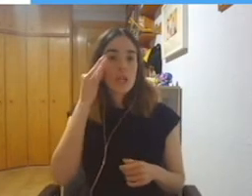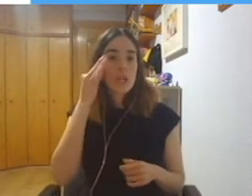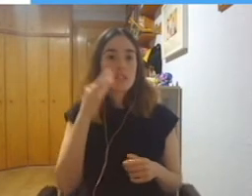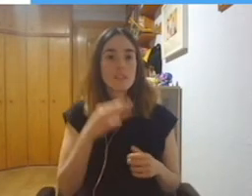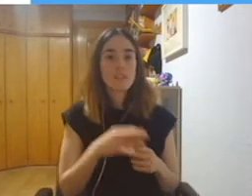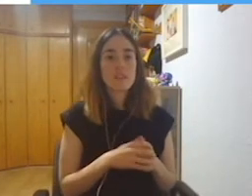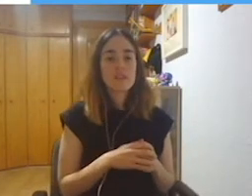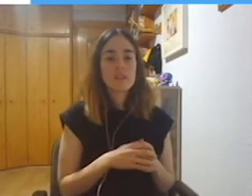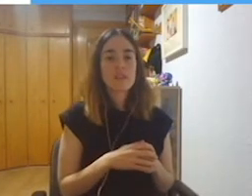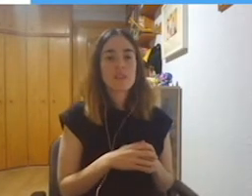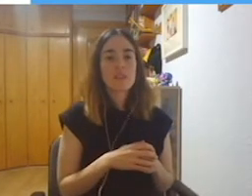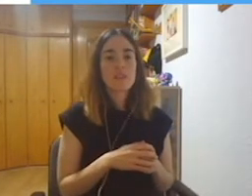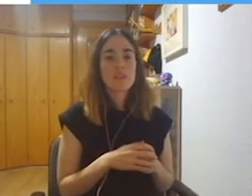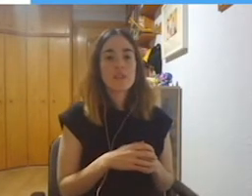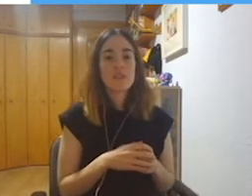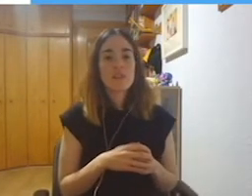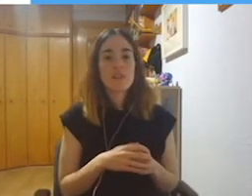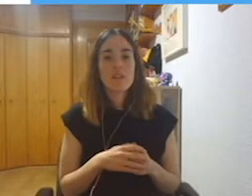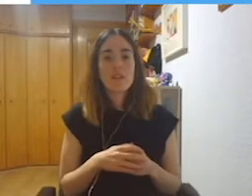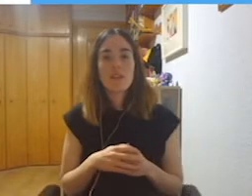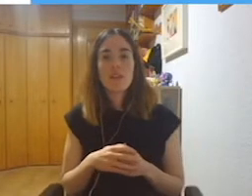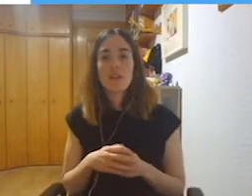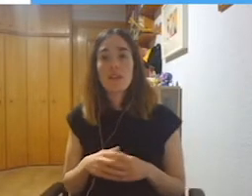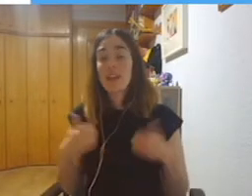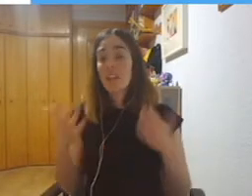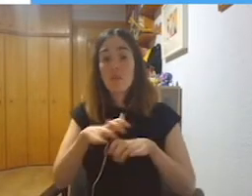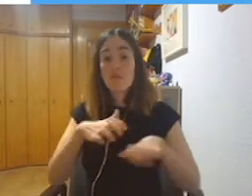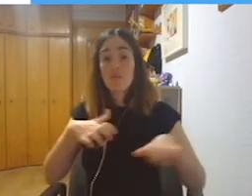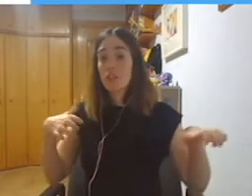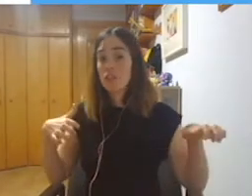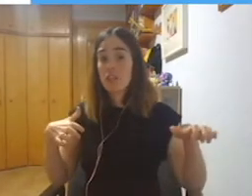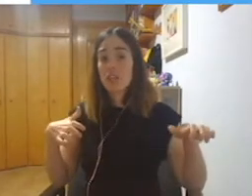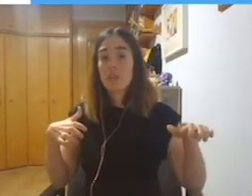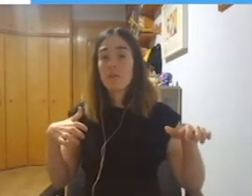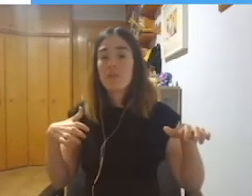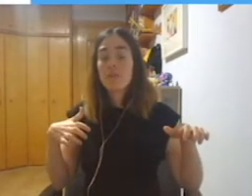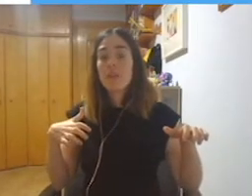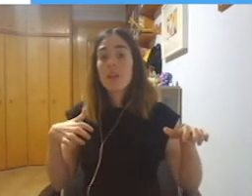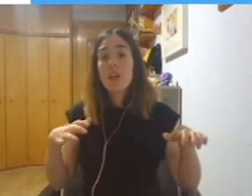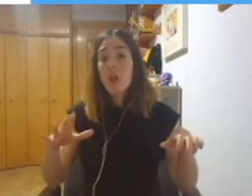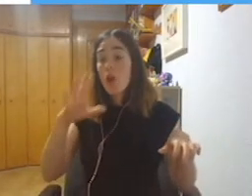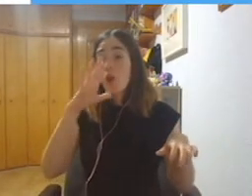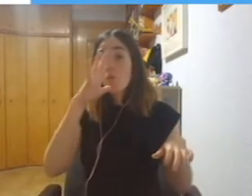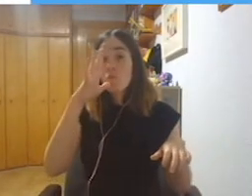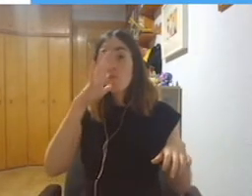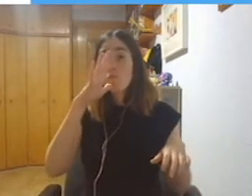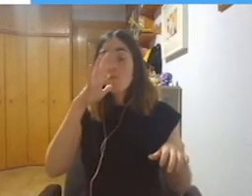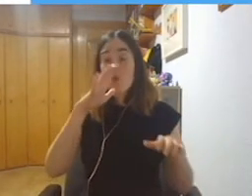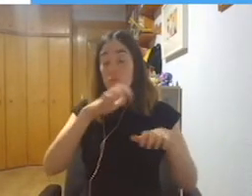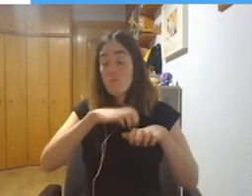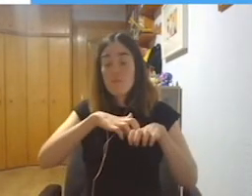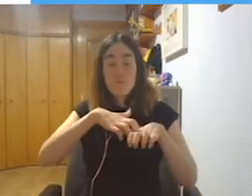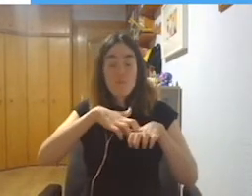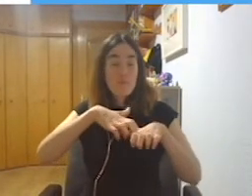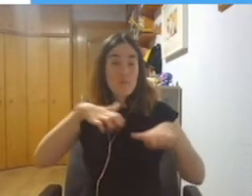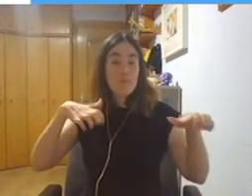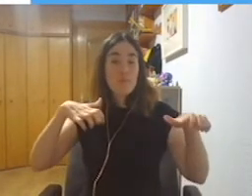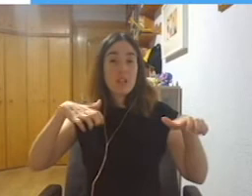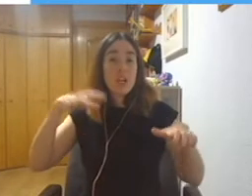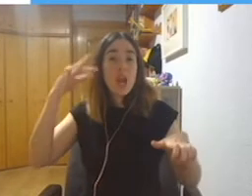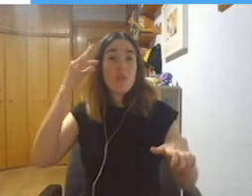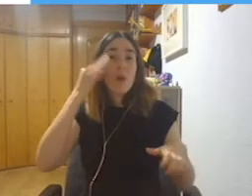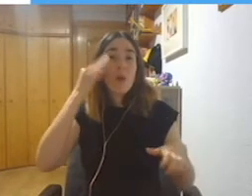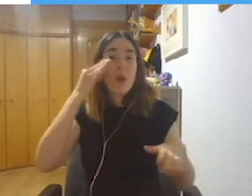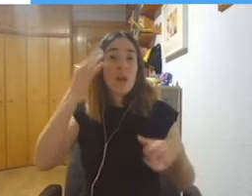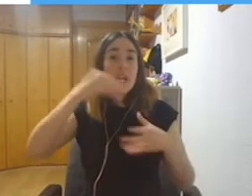Mujeres. Efectivamente, gana la mayoría y es que es verdad, la inmensa mayoría